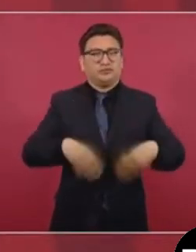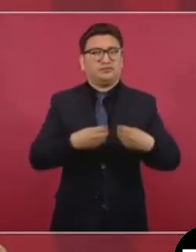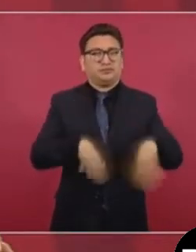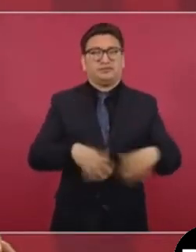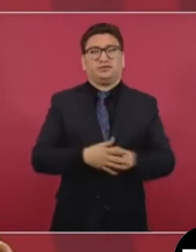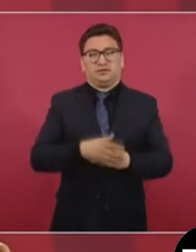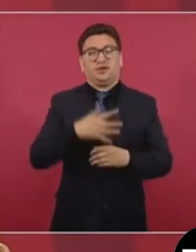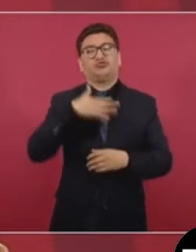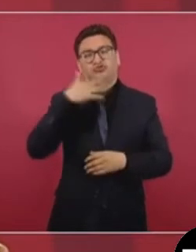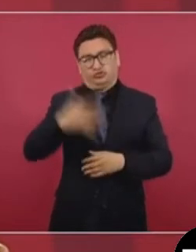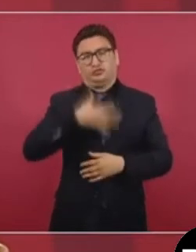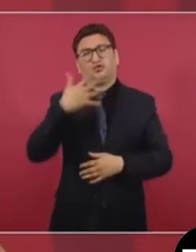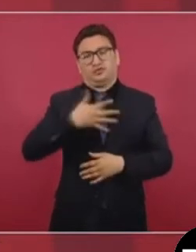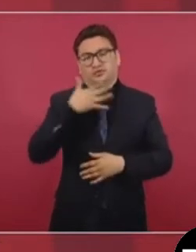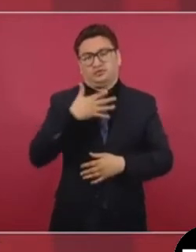de corrupción.